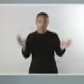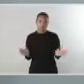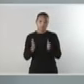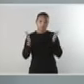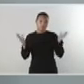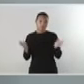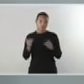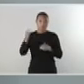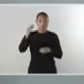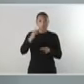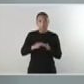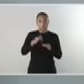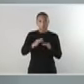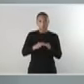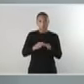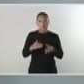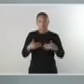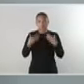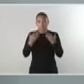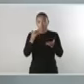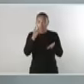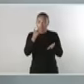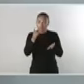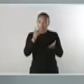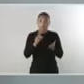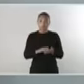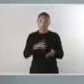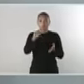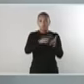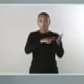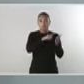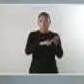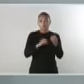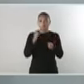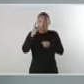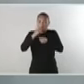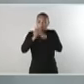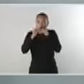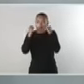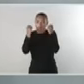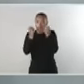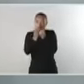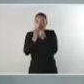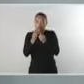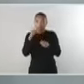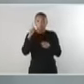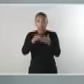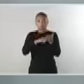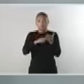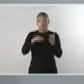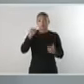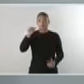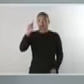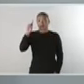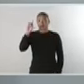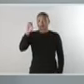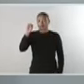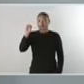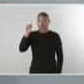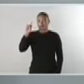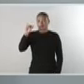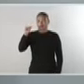lo que hoy Les estamos señalando voten por Encuentro Social voten por abdiel Pineda para gobernador